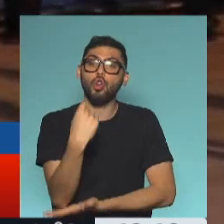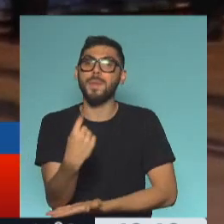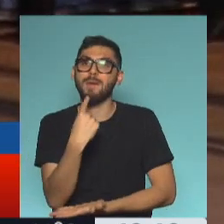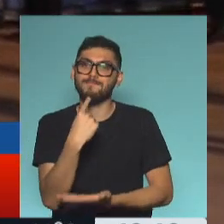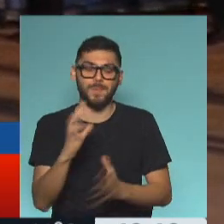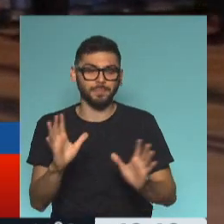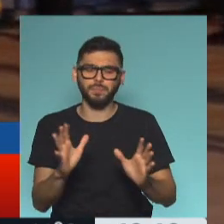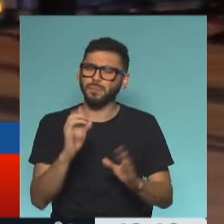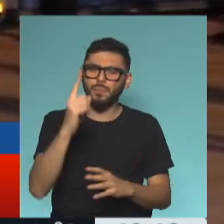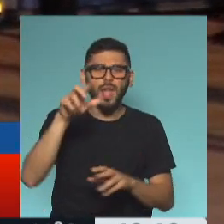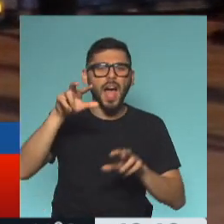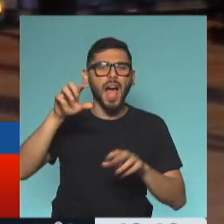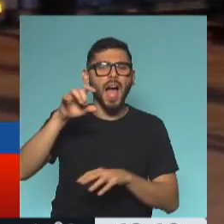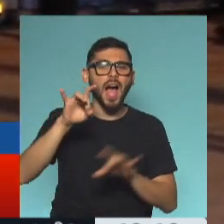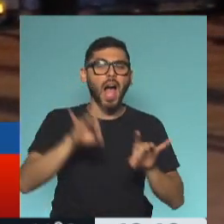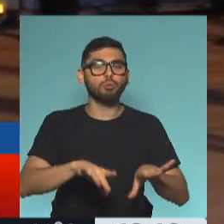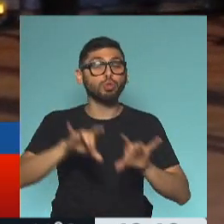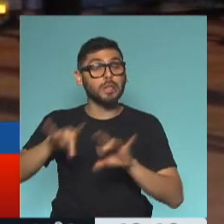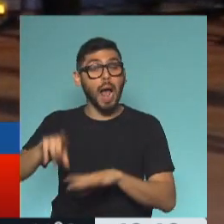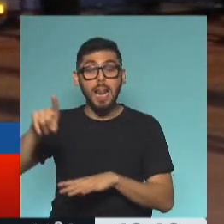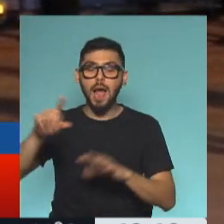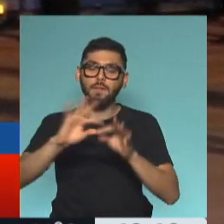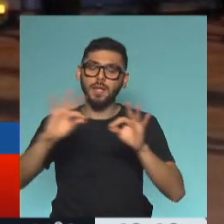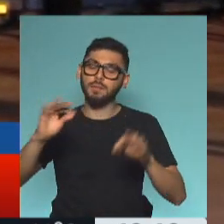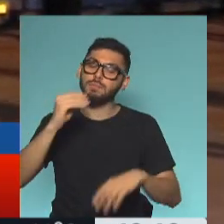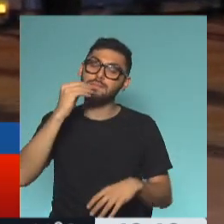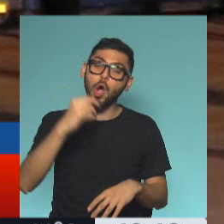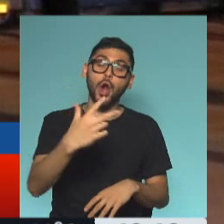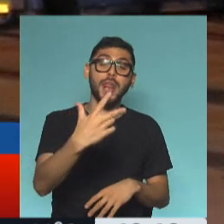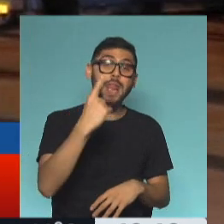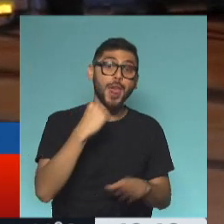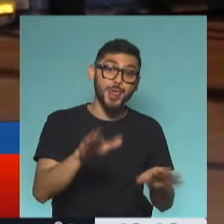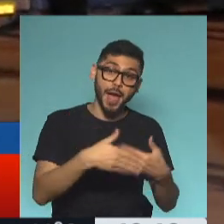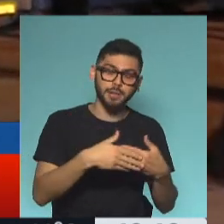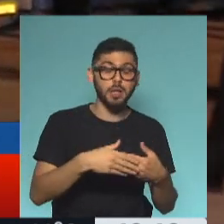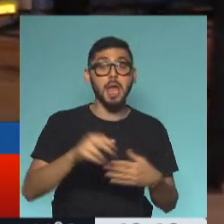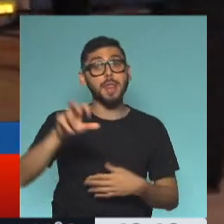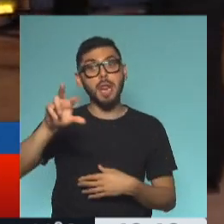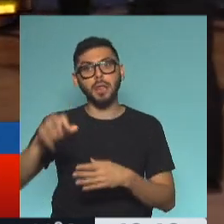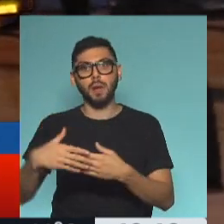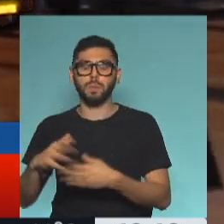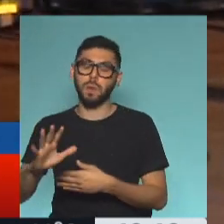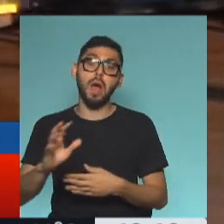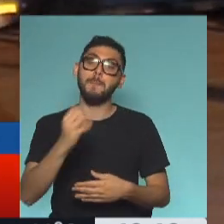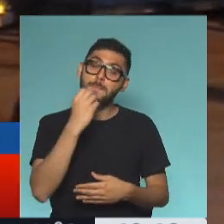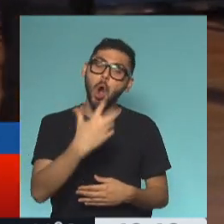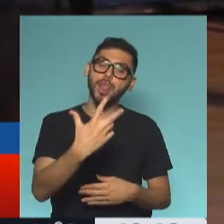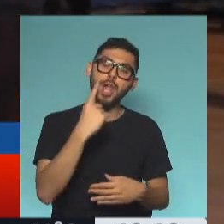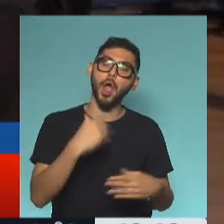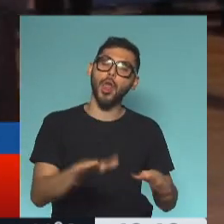las palabras de la australiana. Sí. ¿Sí? Sí. Más vale 3 días que 30 de encerrado, ¿no? Más vale